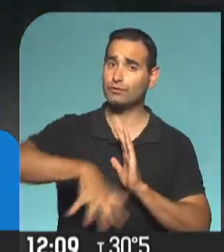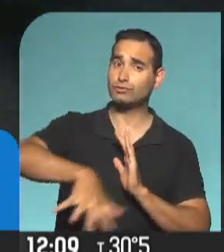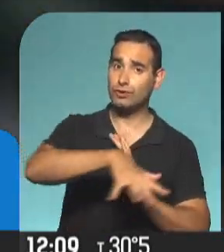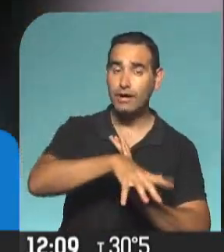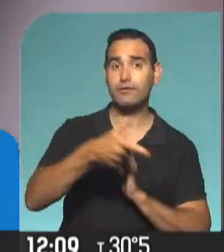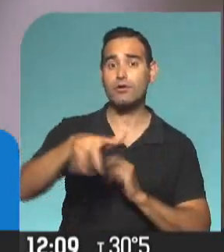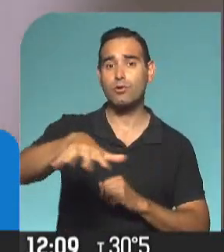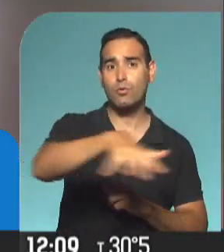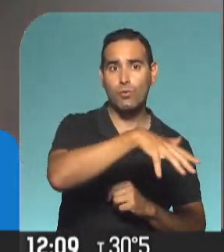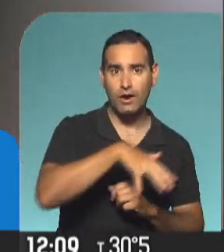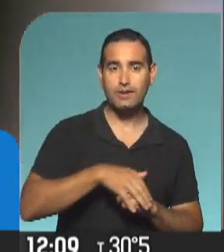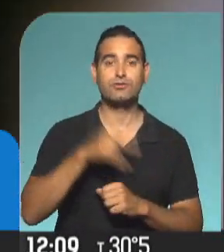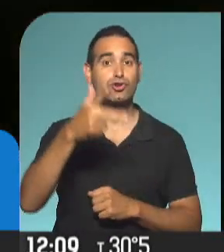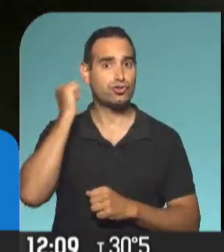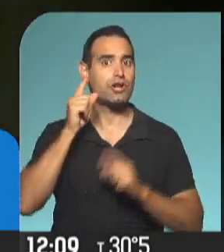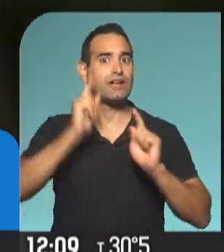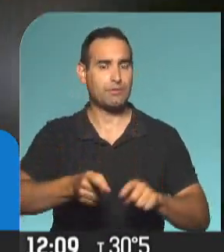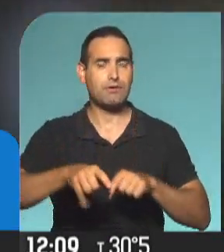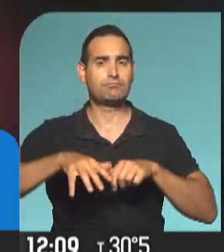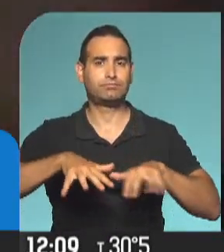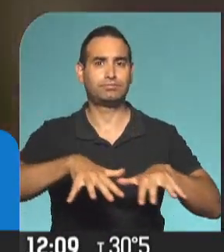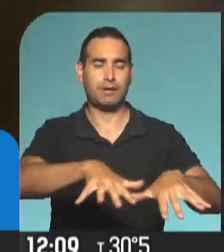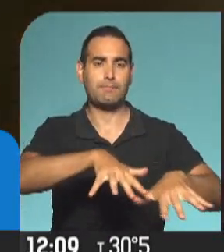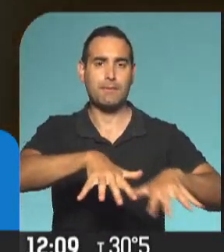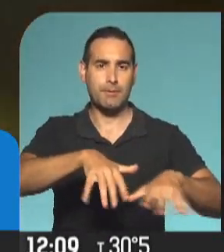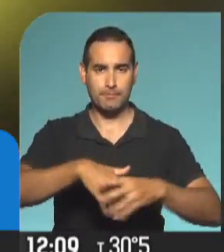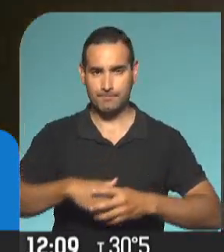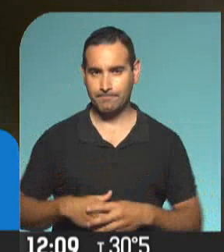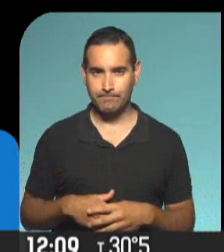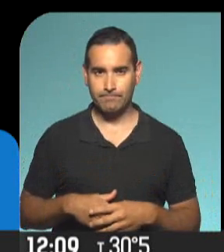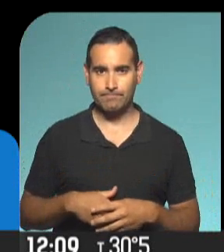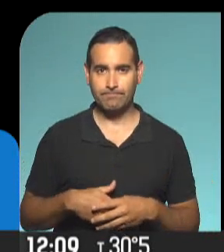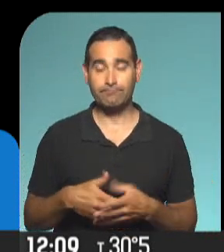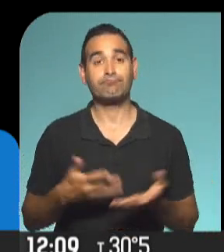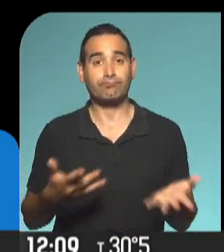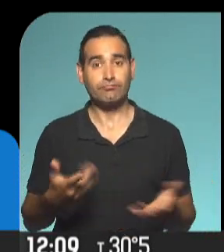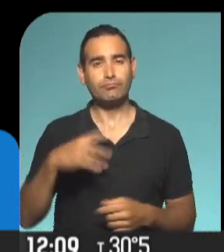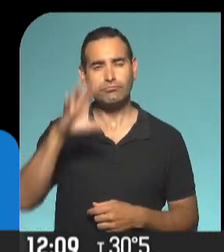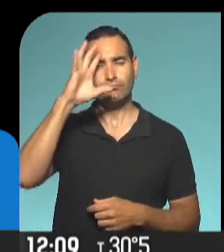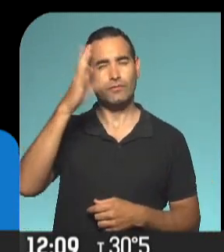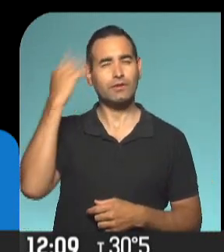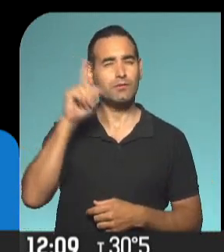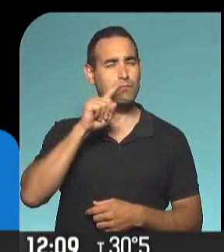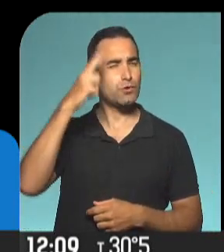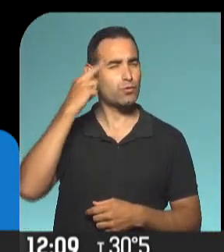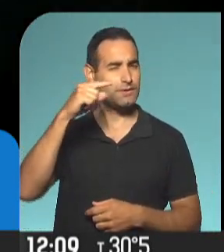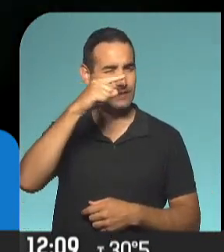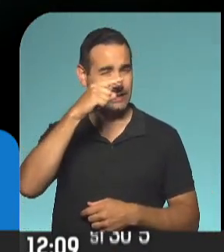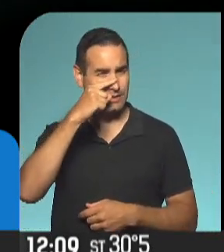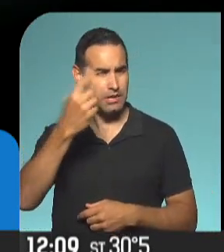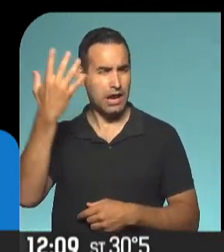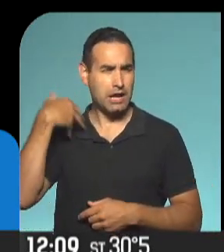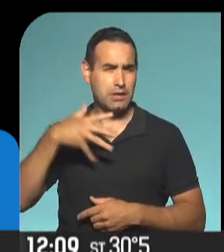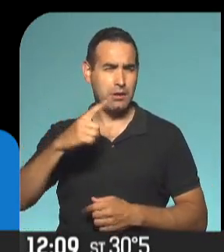en localidades de Chile donde los temblores se extendieron más de lo habitual. Y la memoria colectiva nos lleva a 1977, fue el temblor